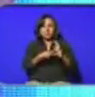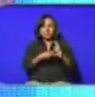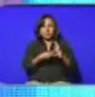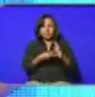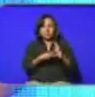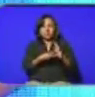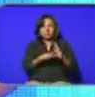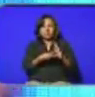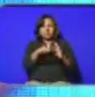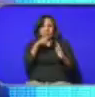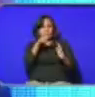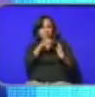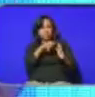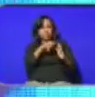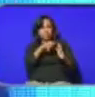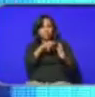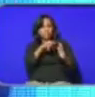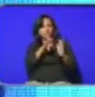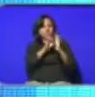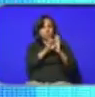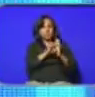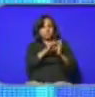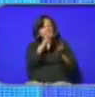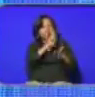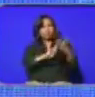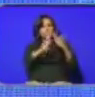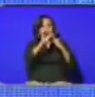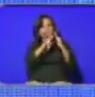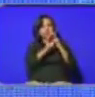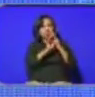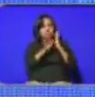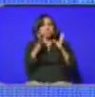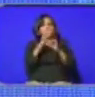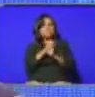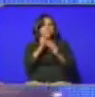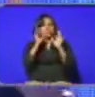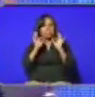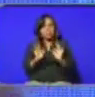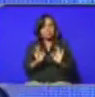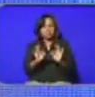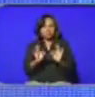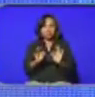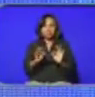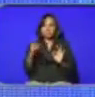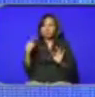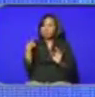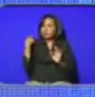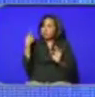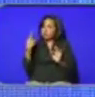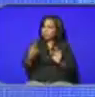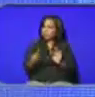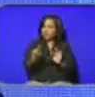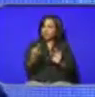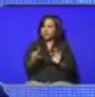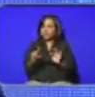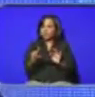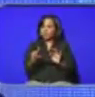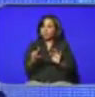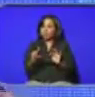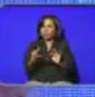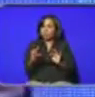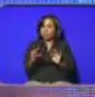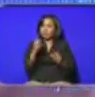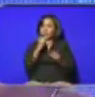Tecnológica? Que se ha hecho bien. Y el hecho de que el rector esté en esta comisión, unido con otro sinnúmero